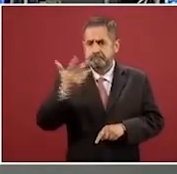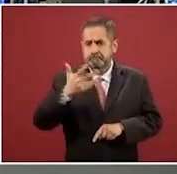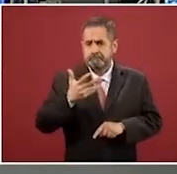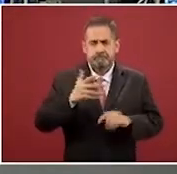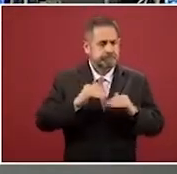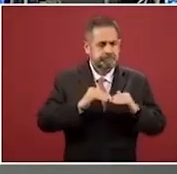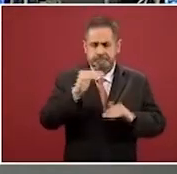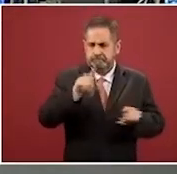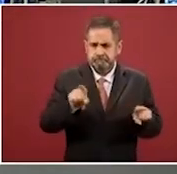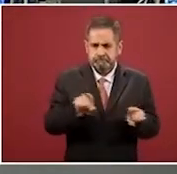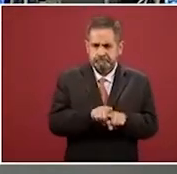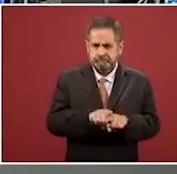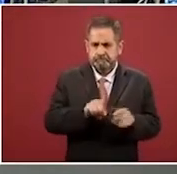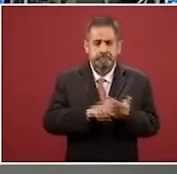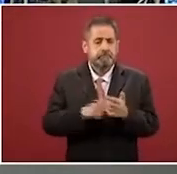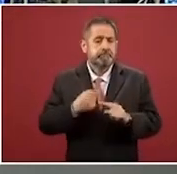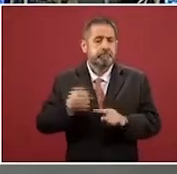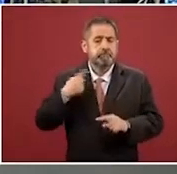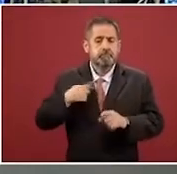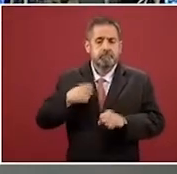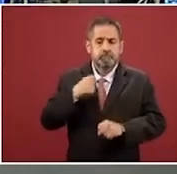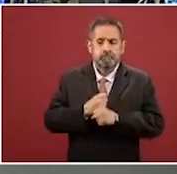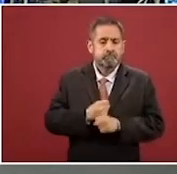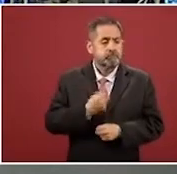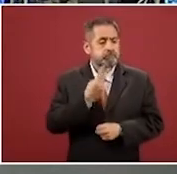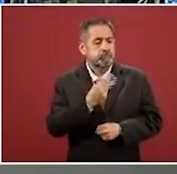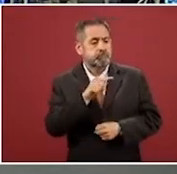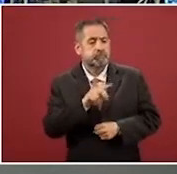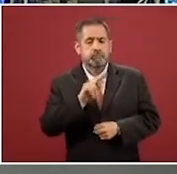de inflación. La inflación el año pasado fue de